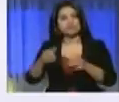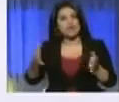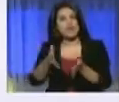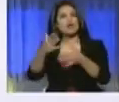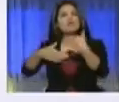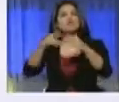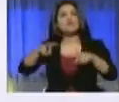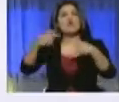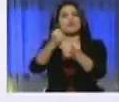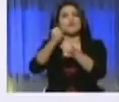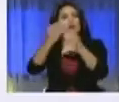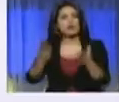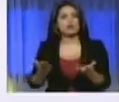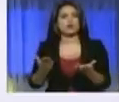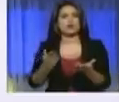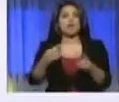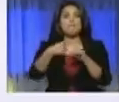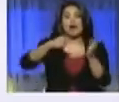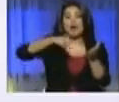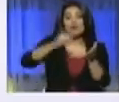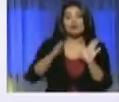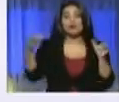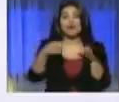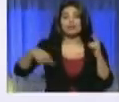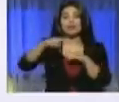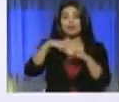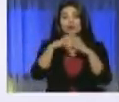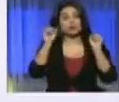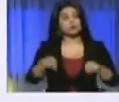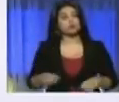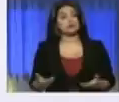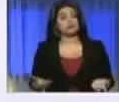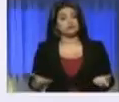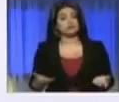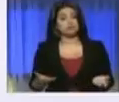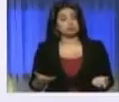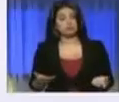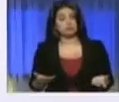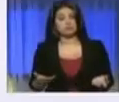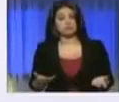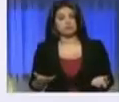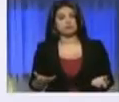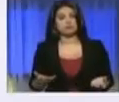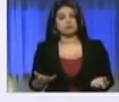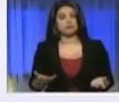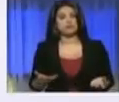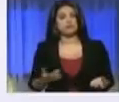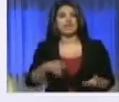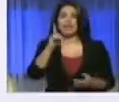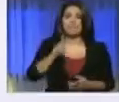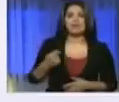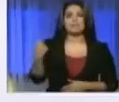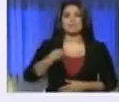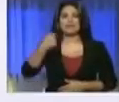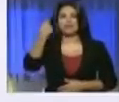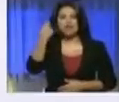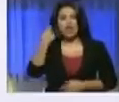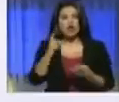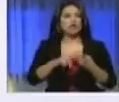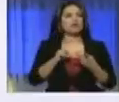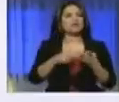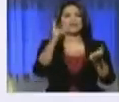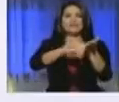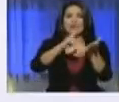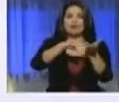empleo, sus contratos colectivos, todos los contratos colectivos. ¿Mm? Las pensiones, la seguridad social, la